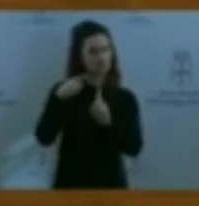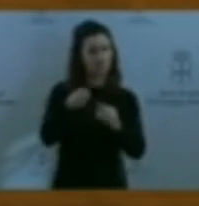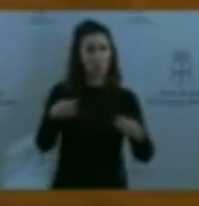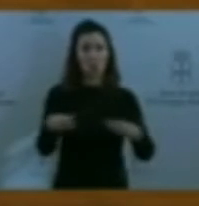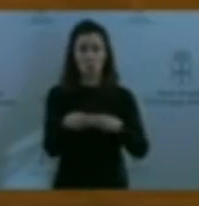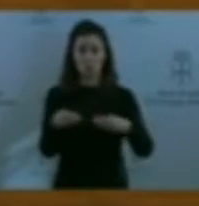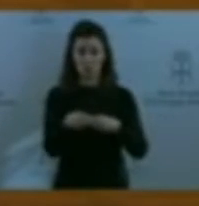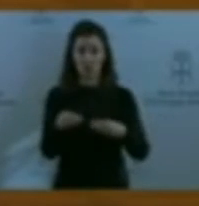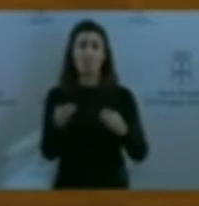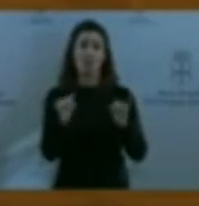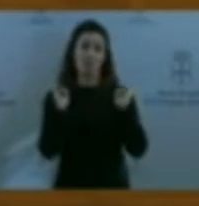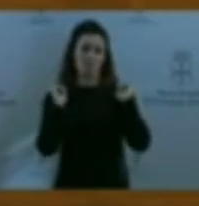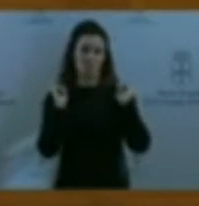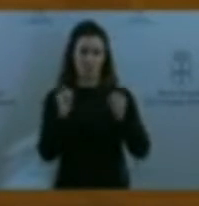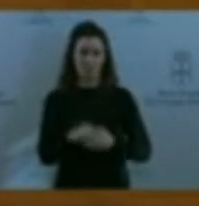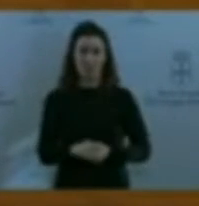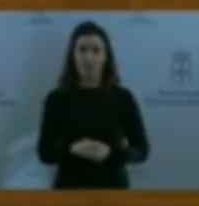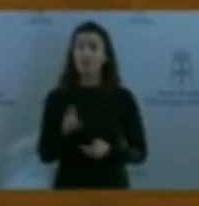derecho y